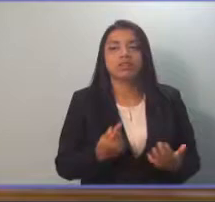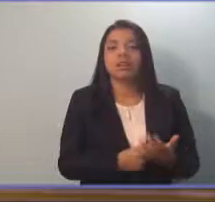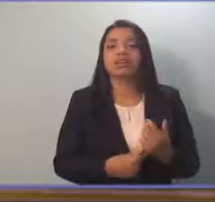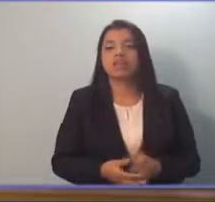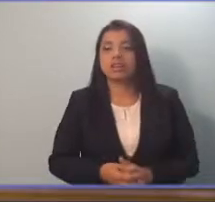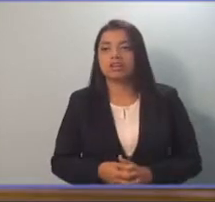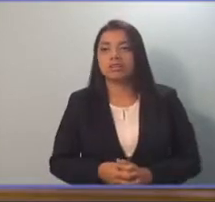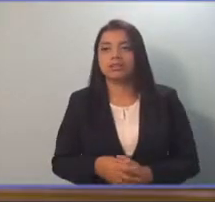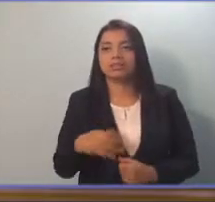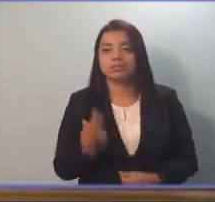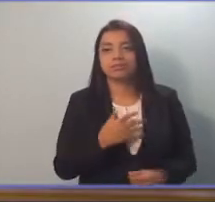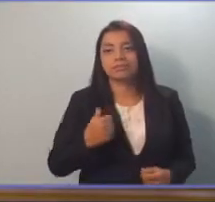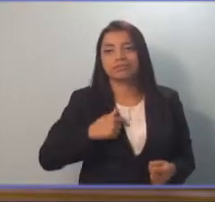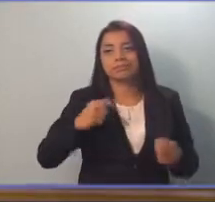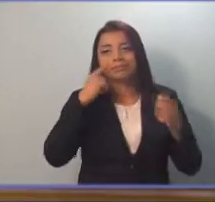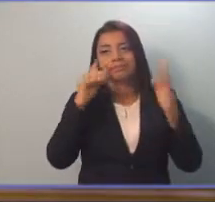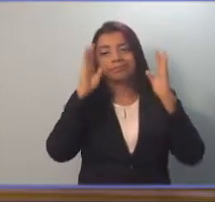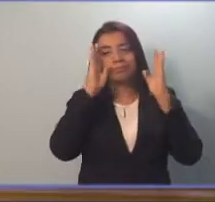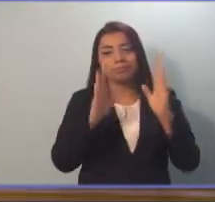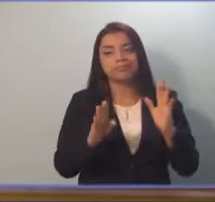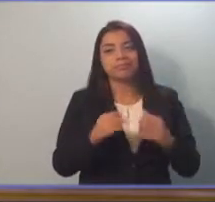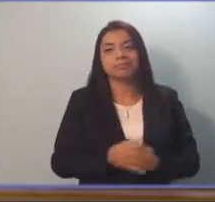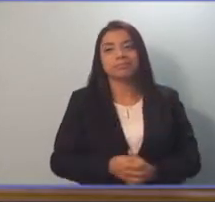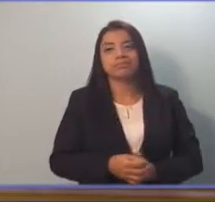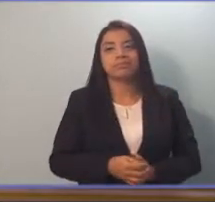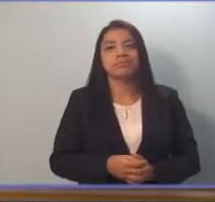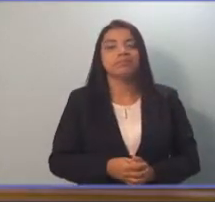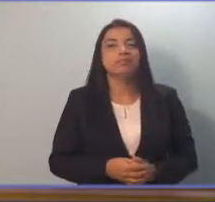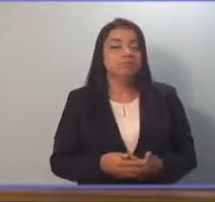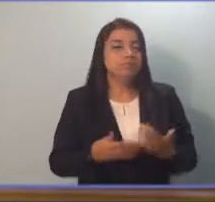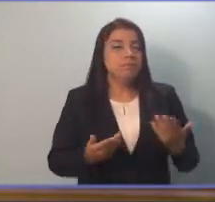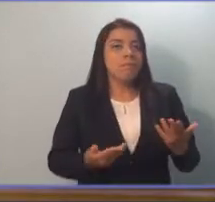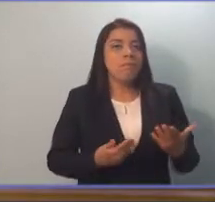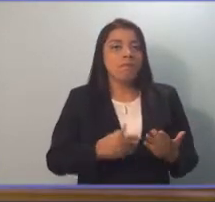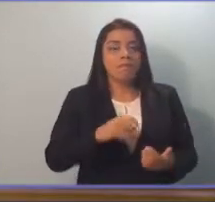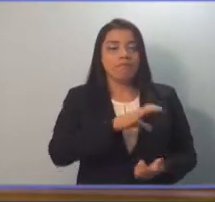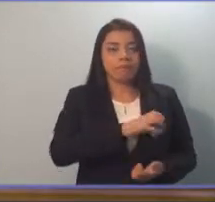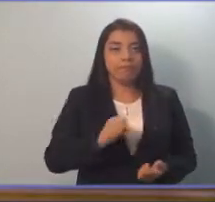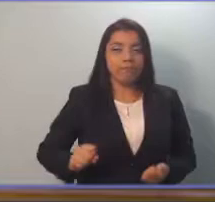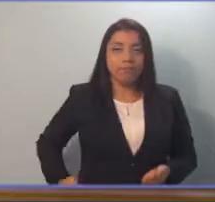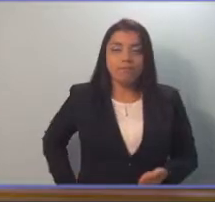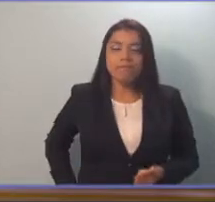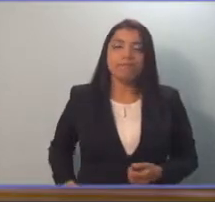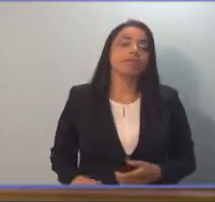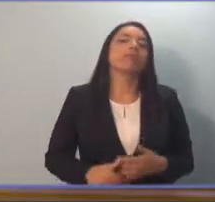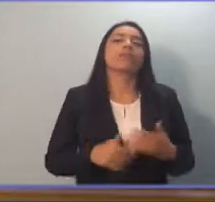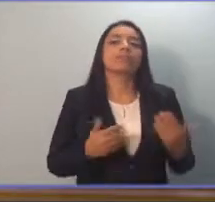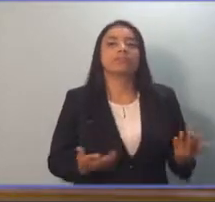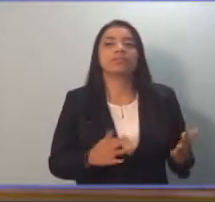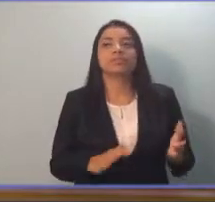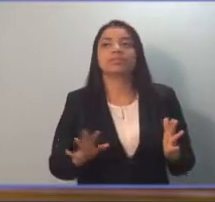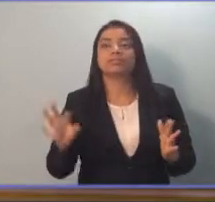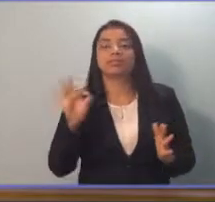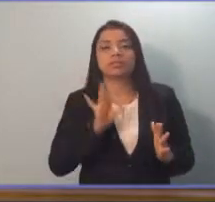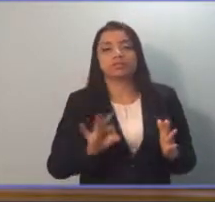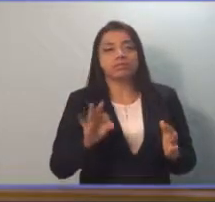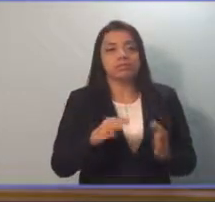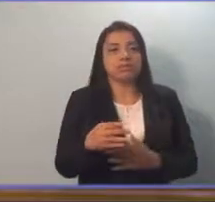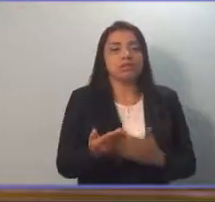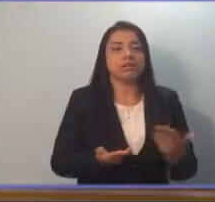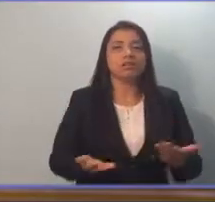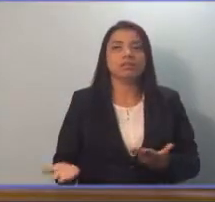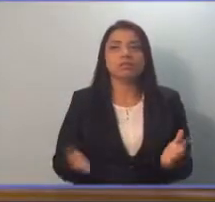ha sido la atención de los retornados salvadoreños, con la mejora y la ampliación de los